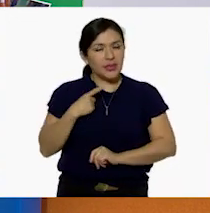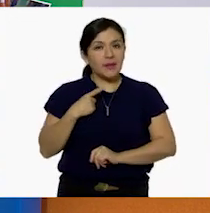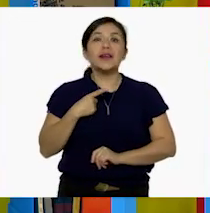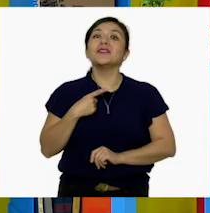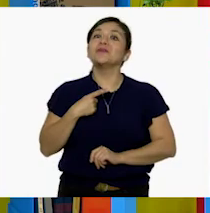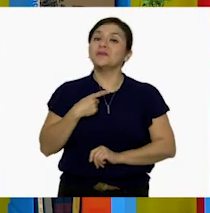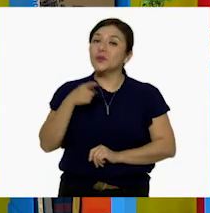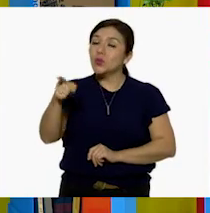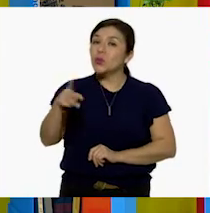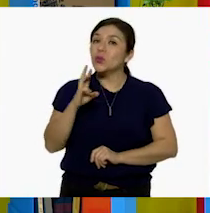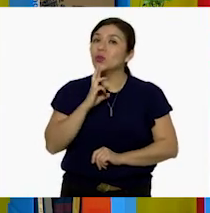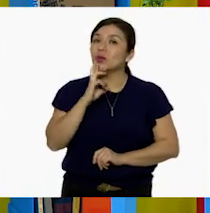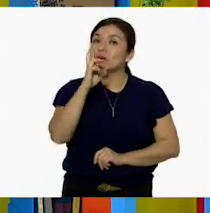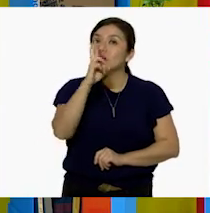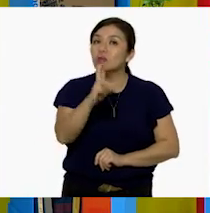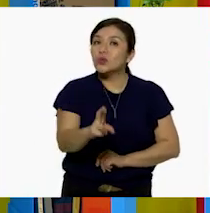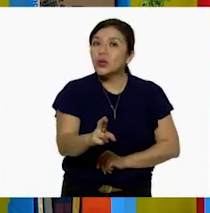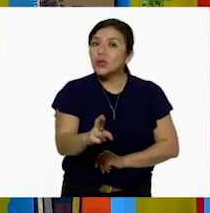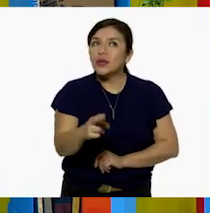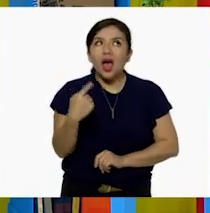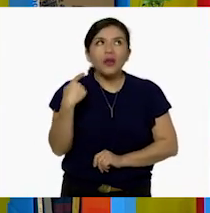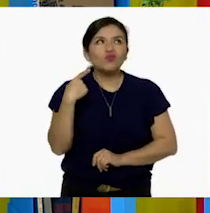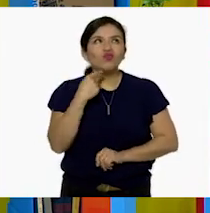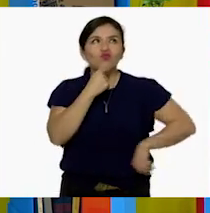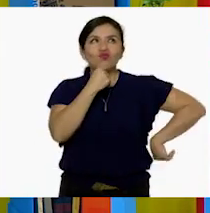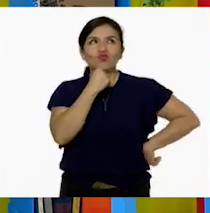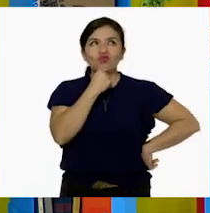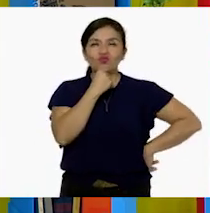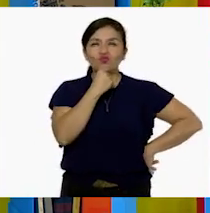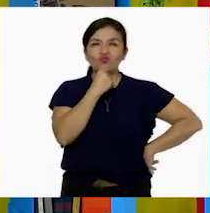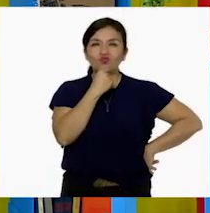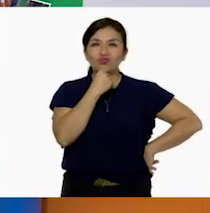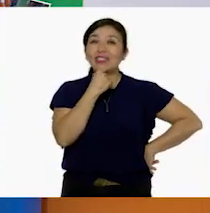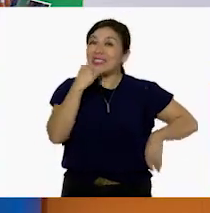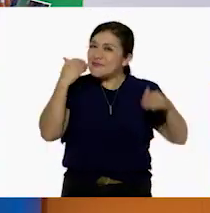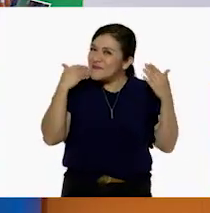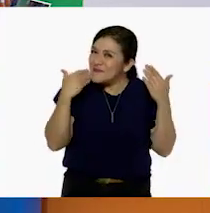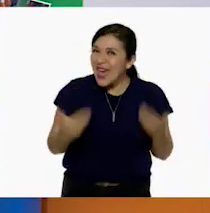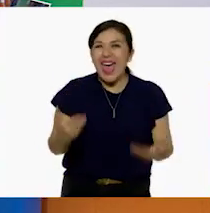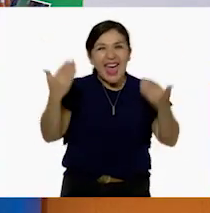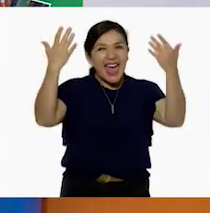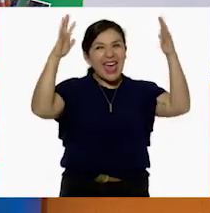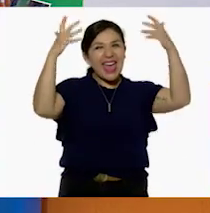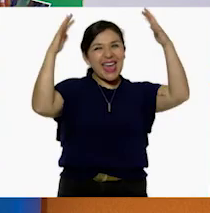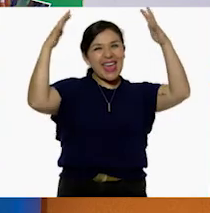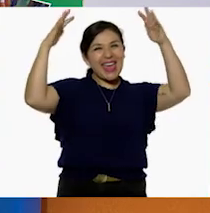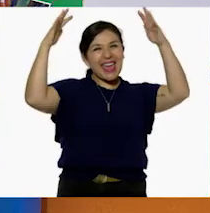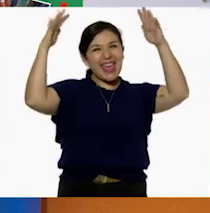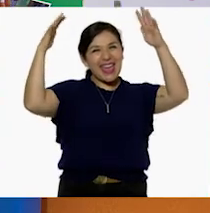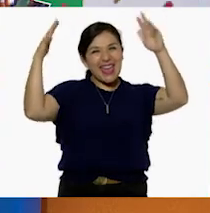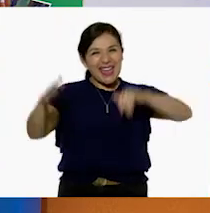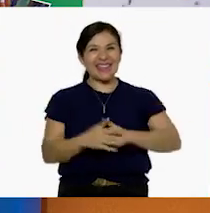la respuesta es... ¡correcta!